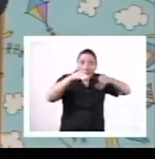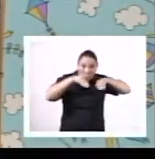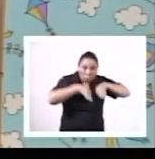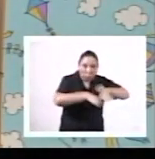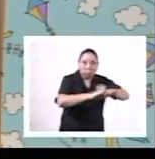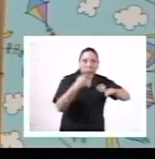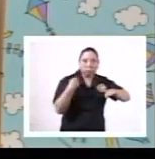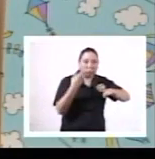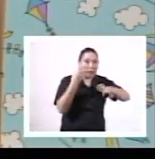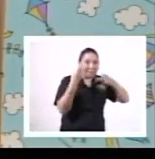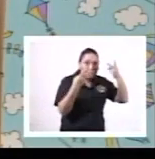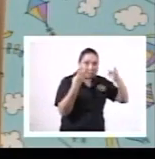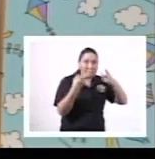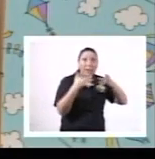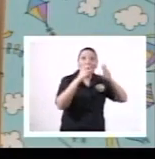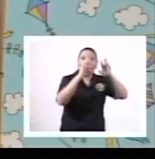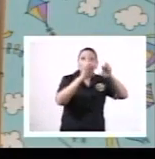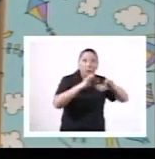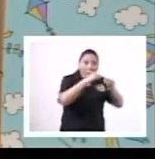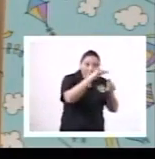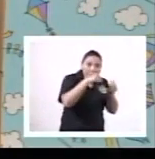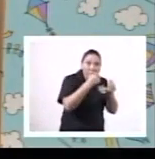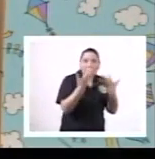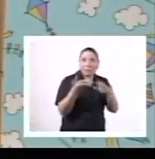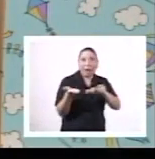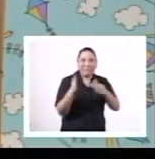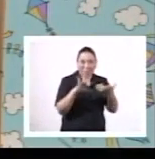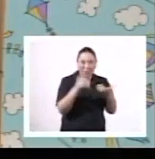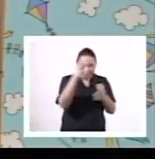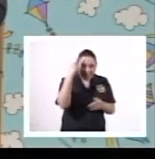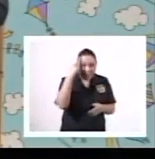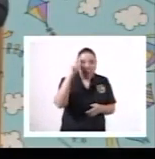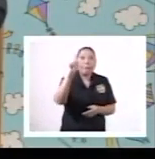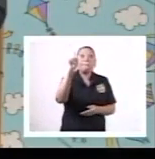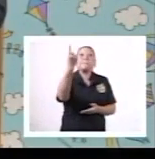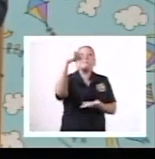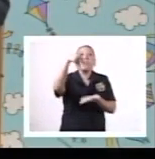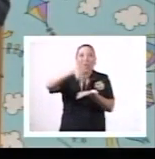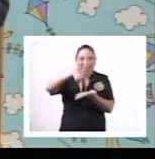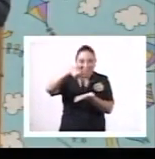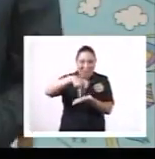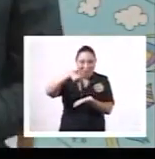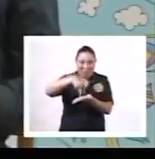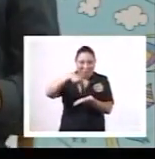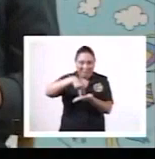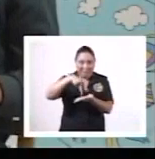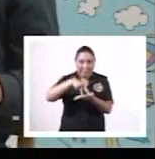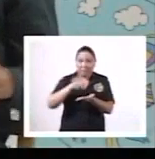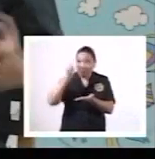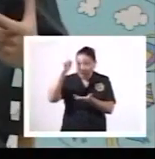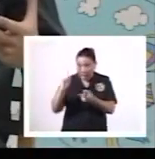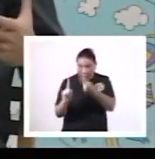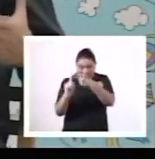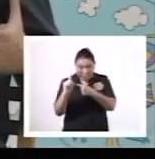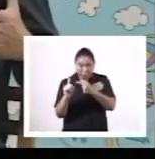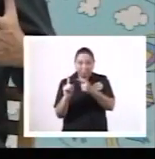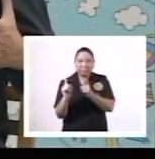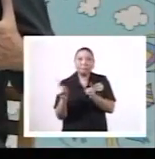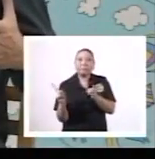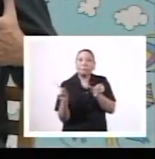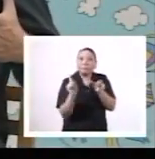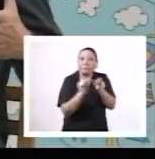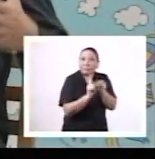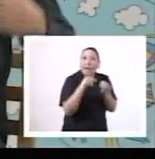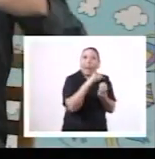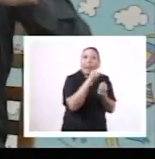a visitar a sus seres queridos. Y la niña, un primero de noviembre, fue con su familia, se fue con la